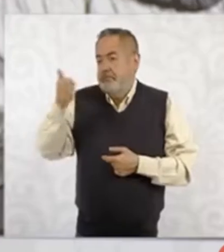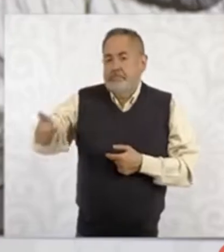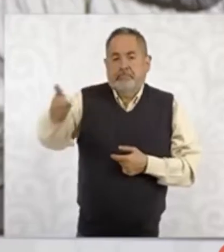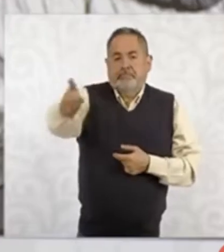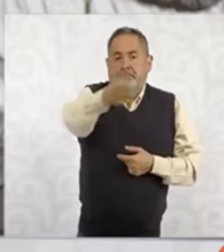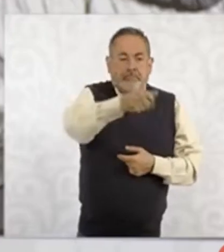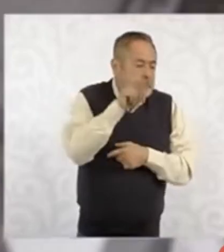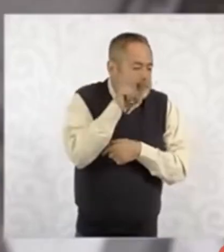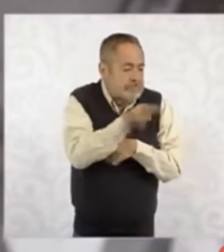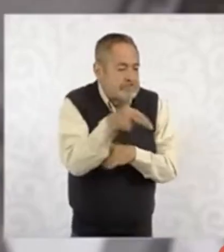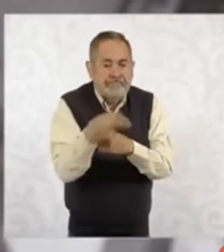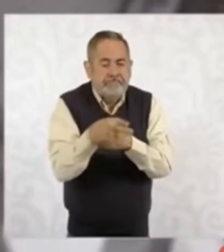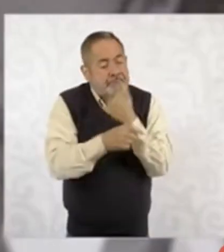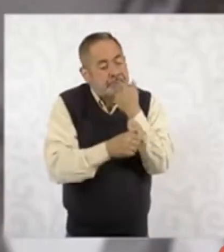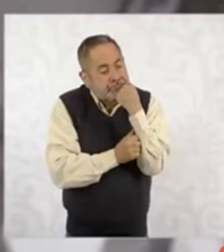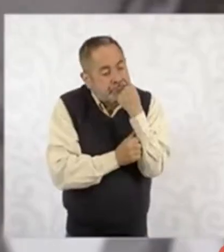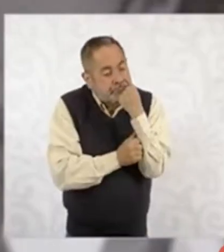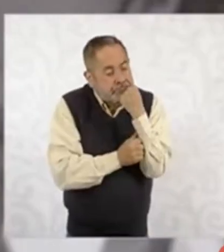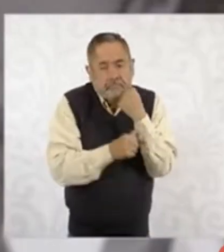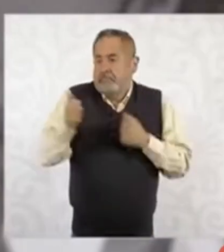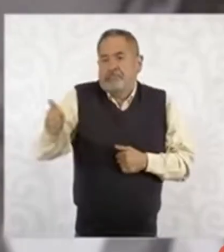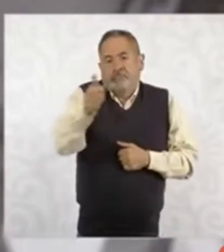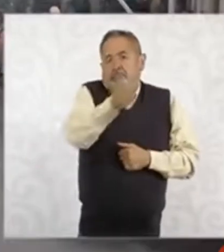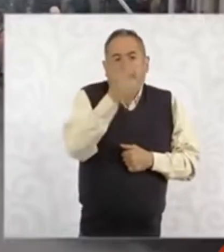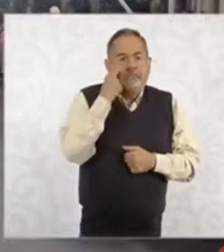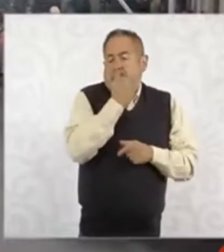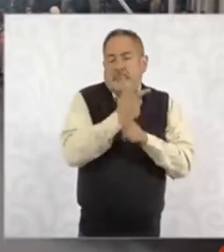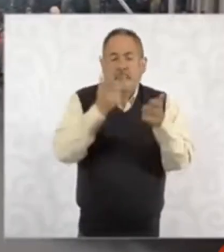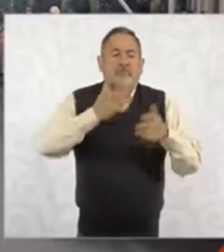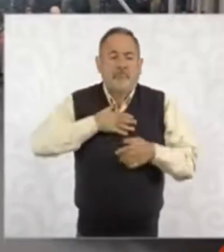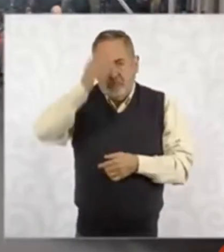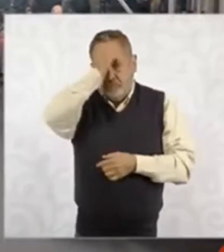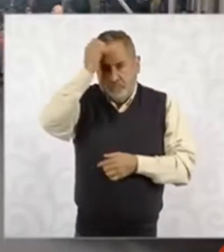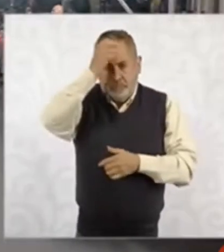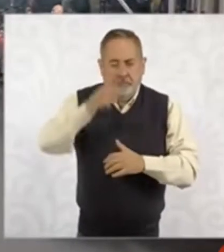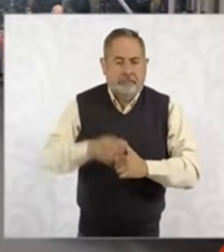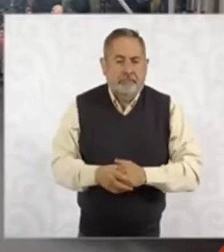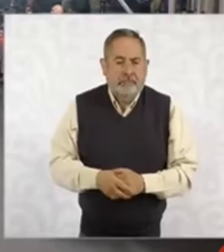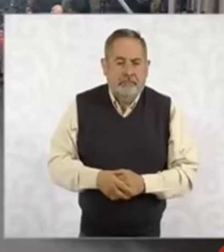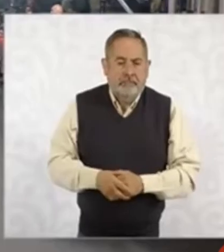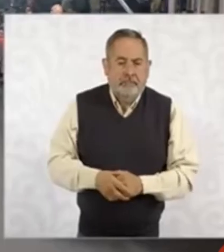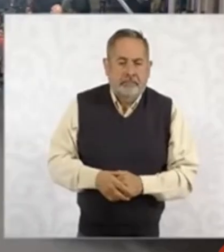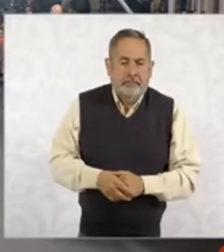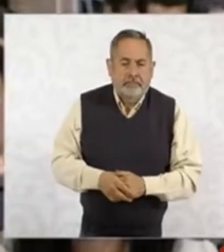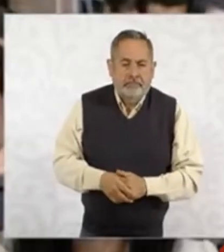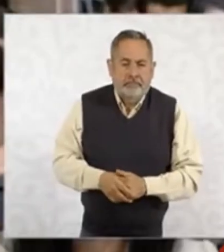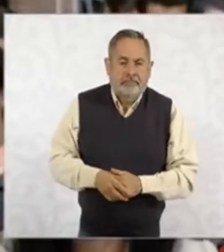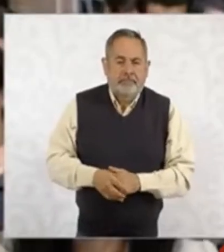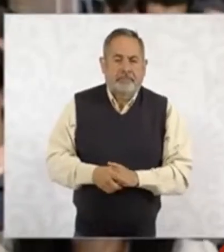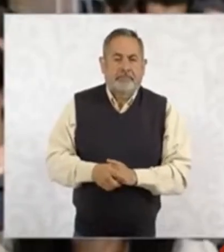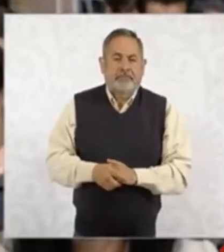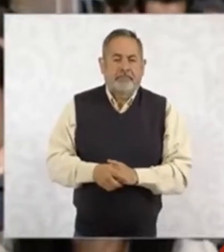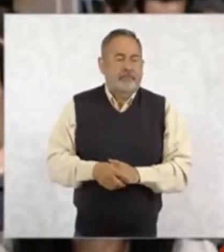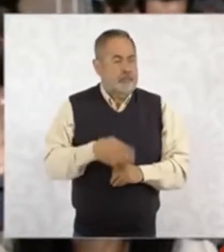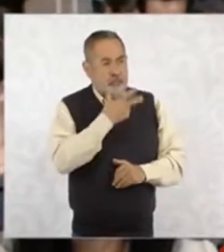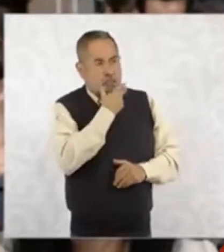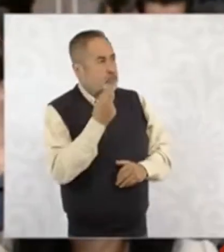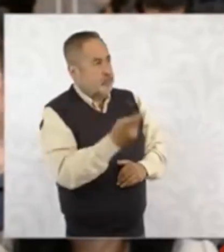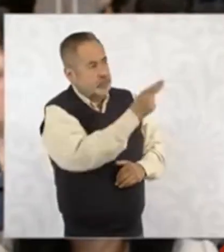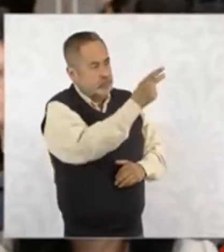preferencia, pero yo doy mi opinión. Presidenta, yo sé que usted no quiere ir en la ruta de las concesiones, en ese